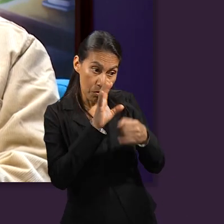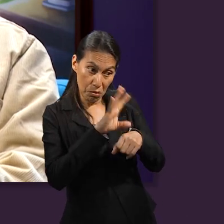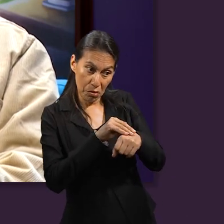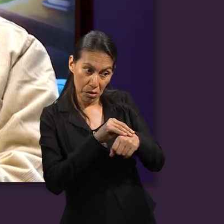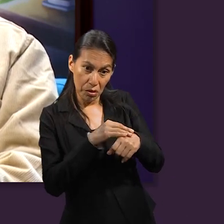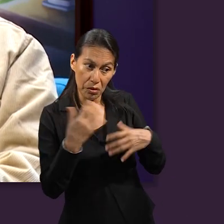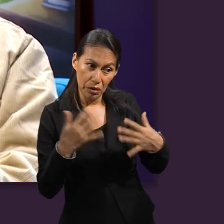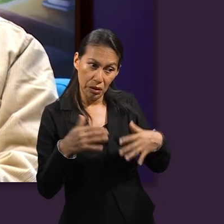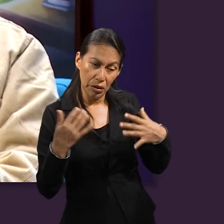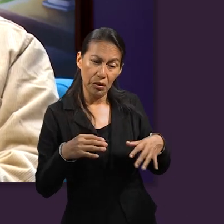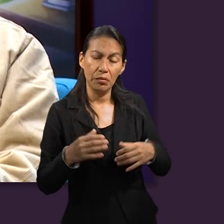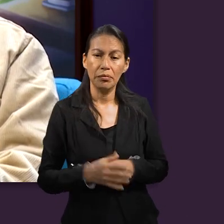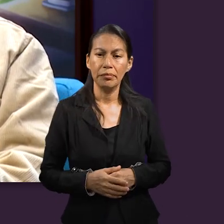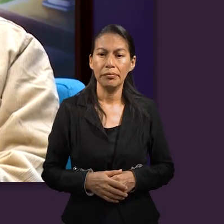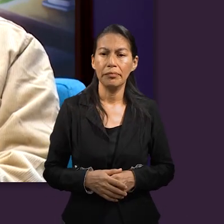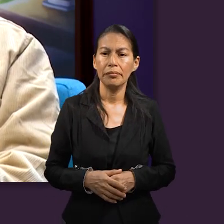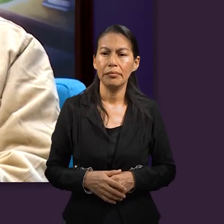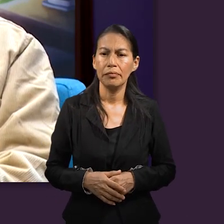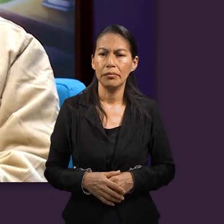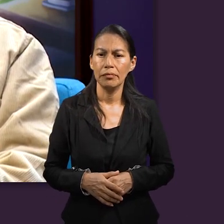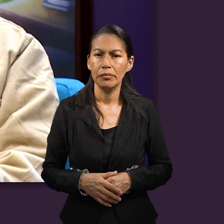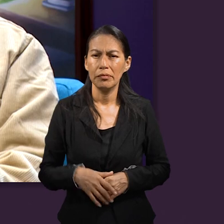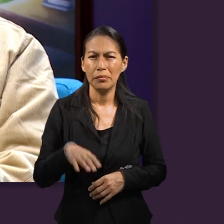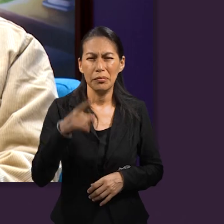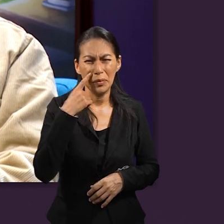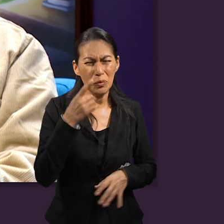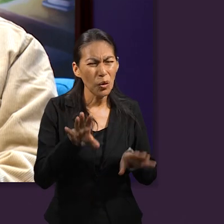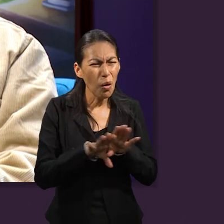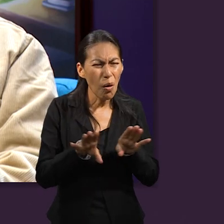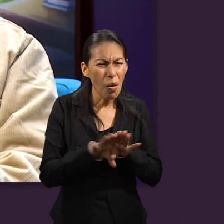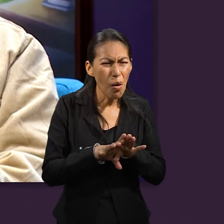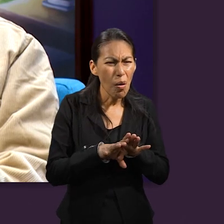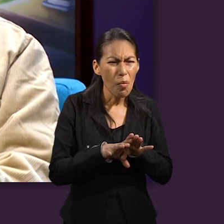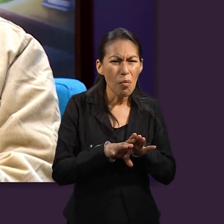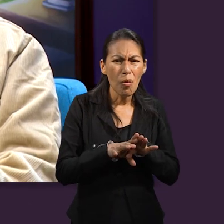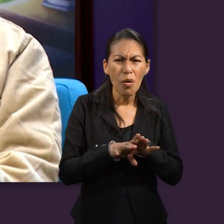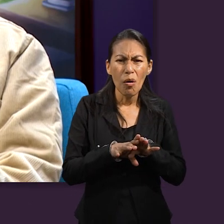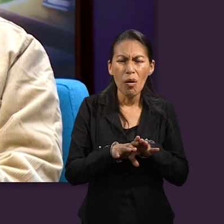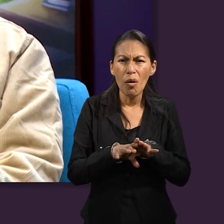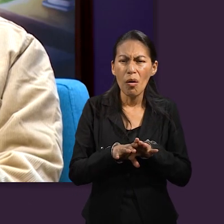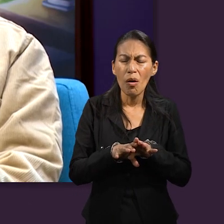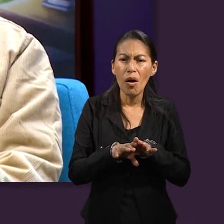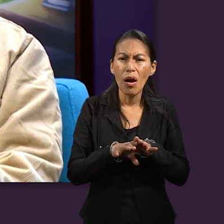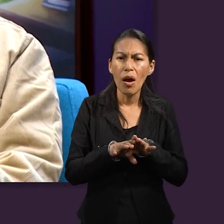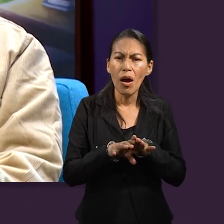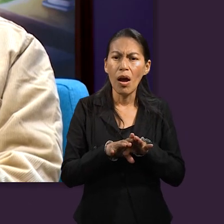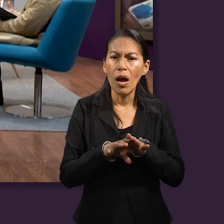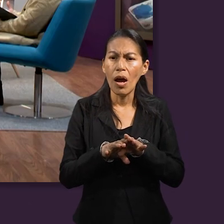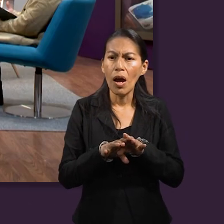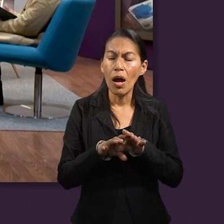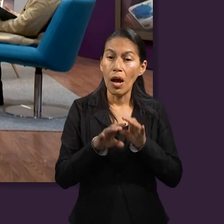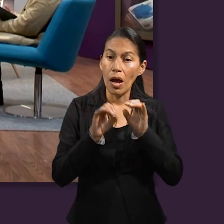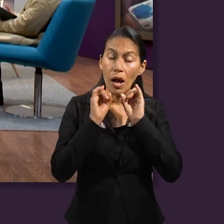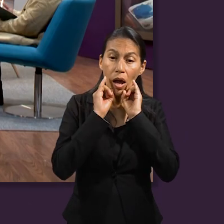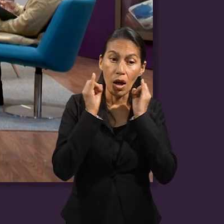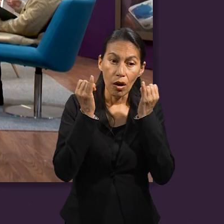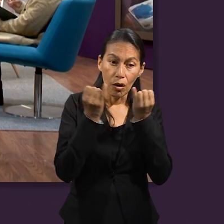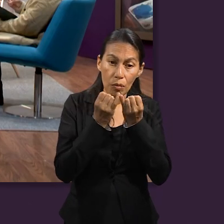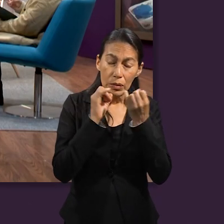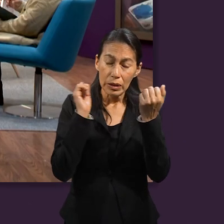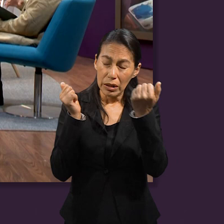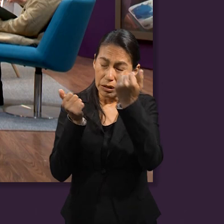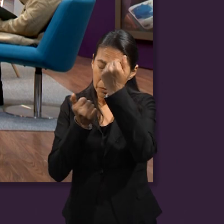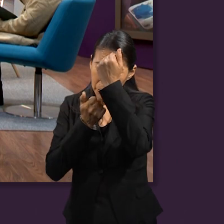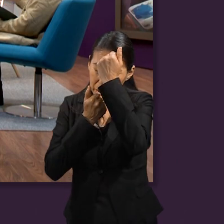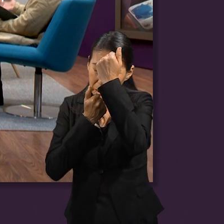permitía esas cosas entonces vemos que él trata de acercarse y de recibir la bendición de dios pero no solamente